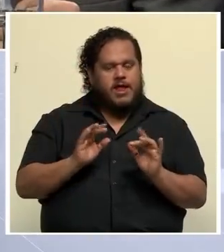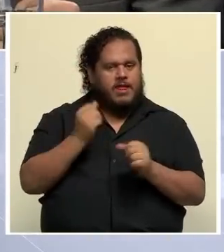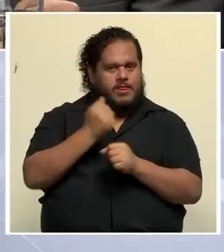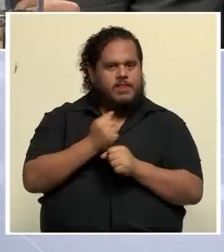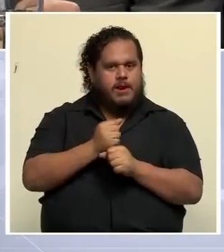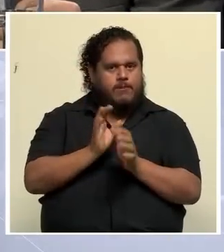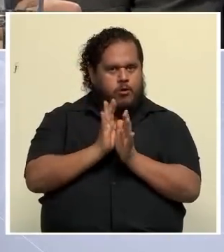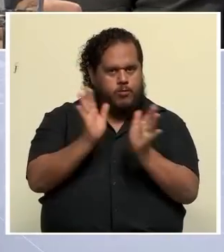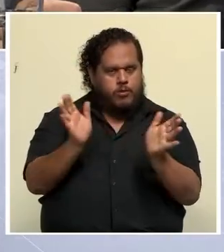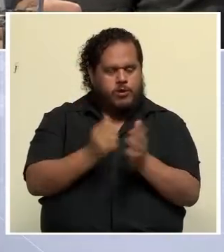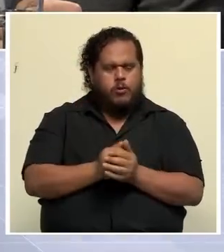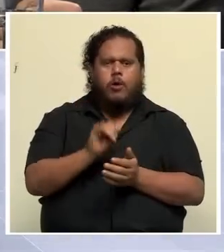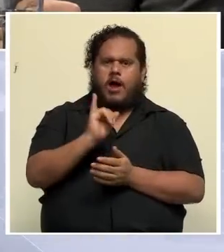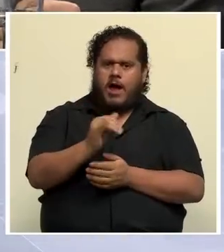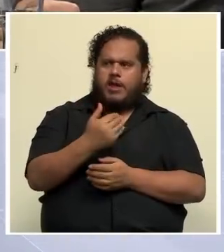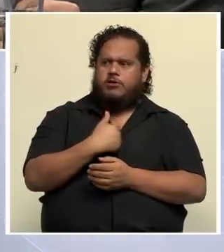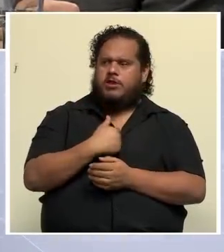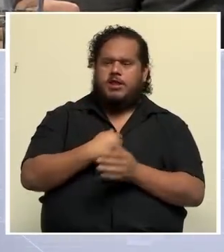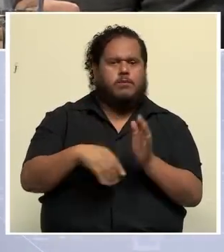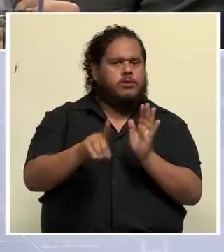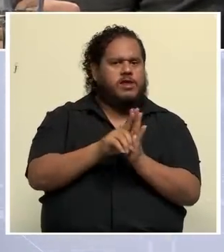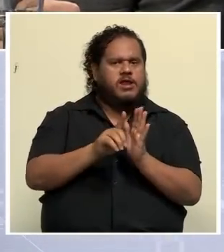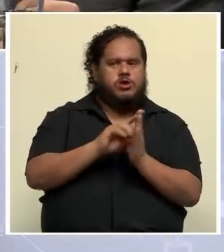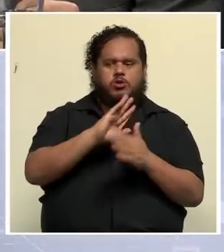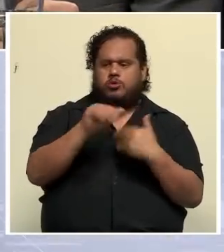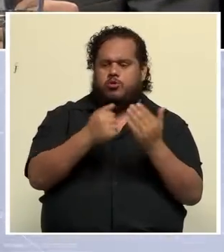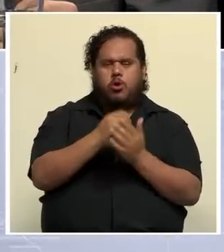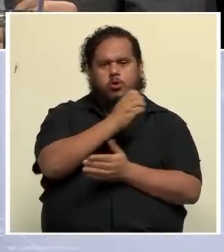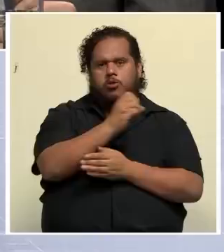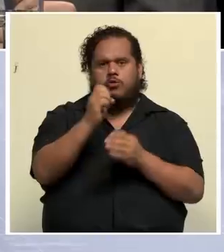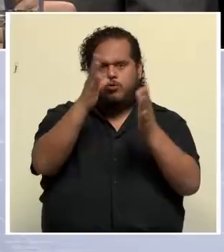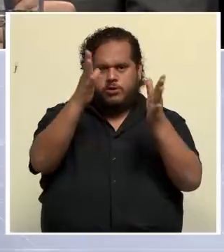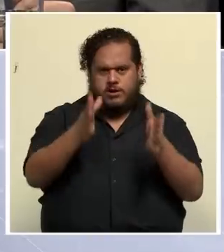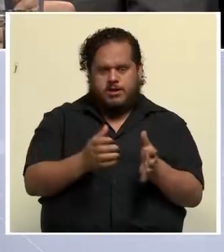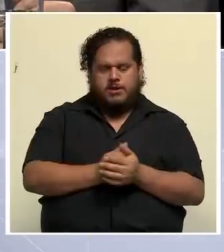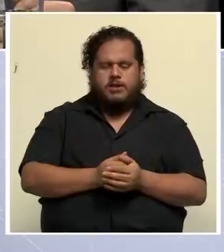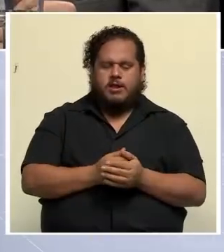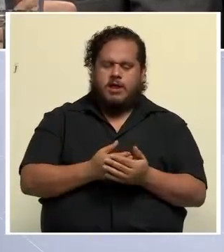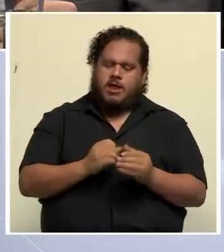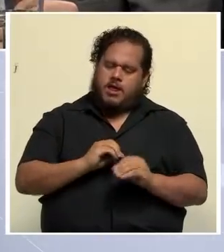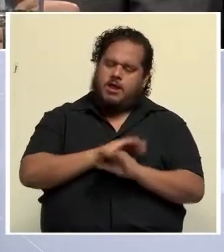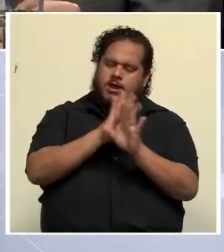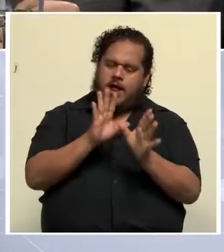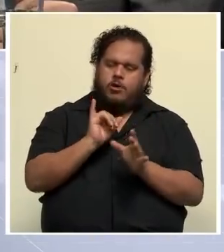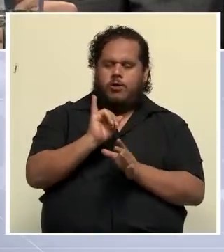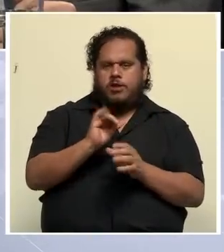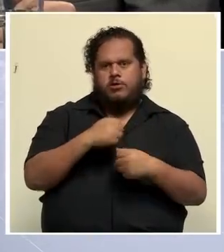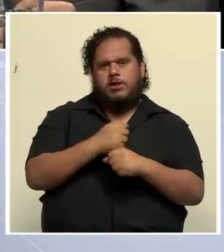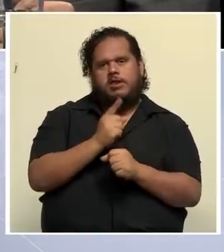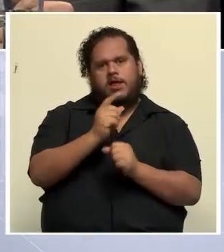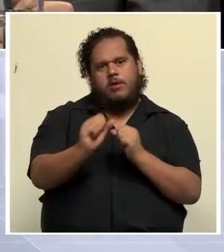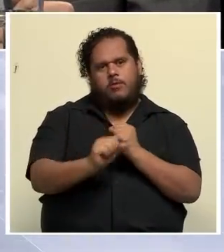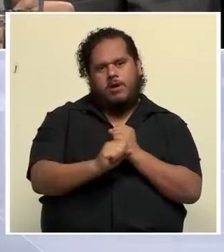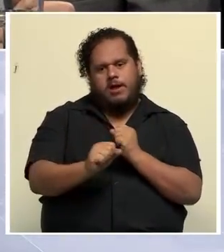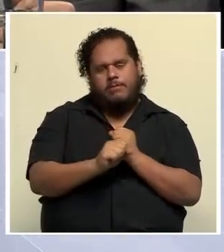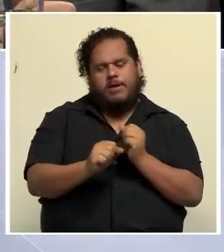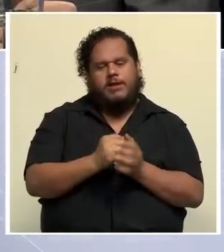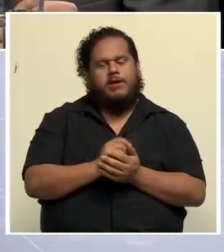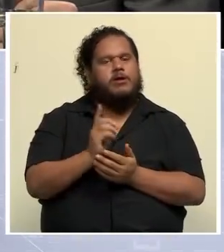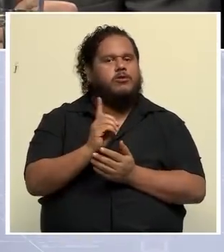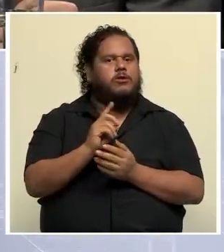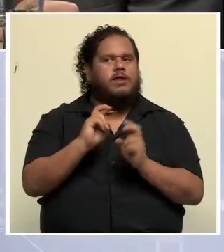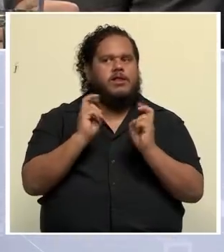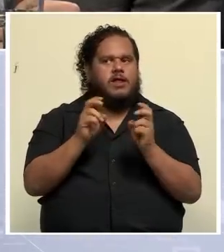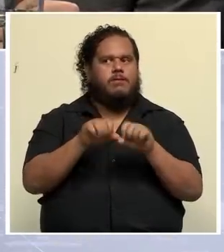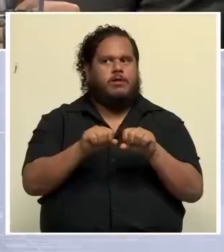A eso tenemos derecho las y los costarricenses. Claro, es comprensible que esto se hace en una campaña en donde el